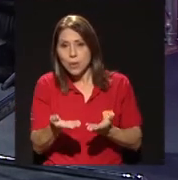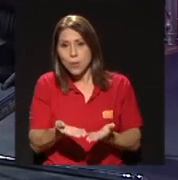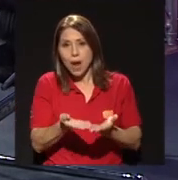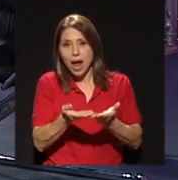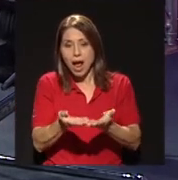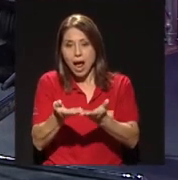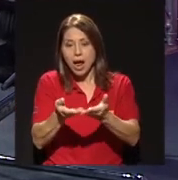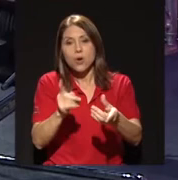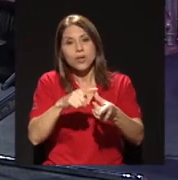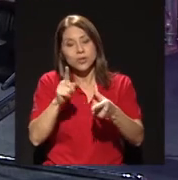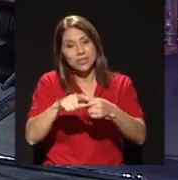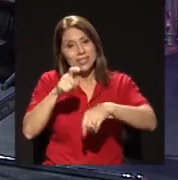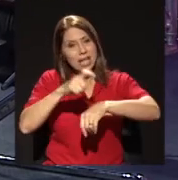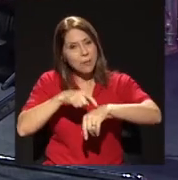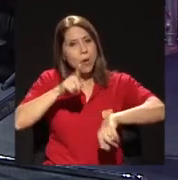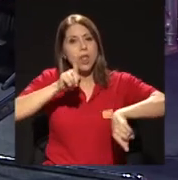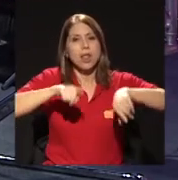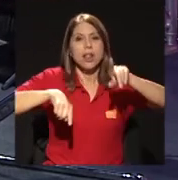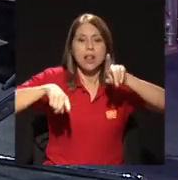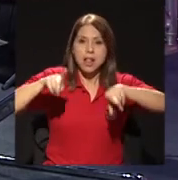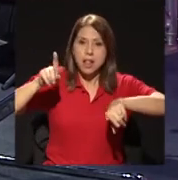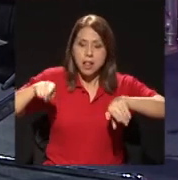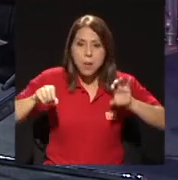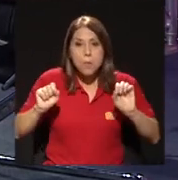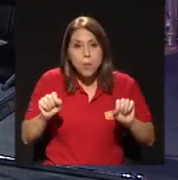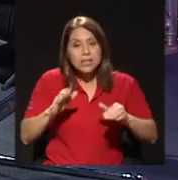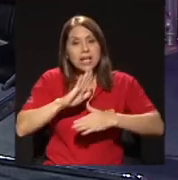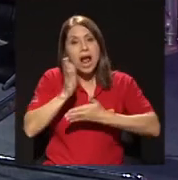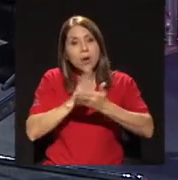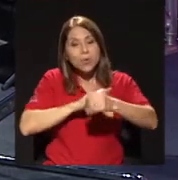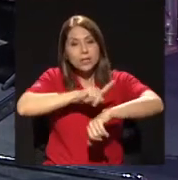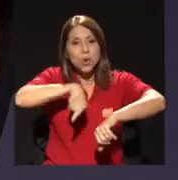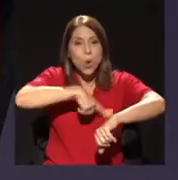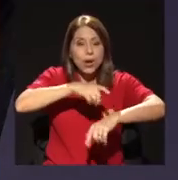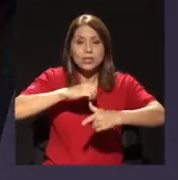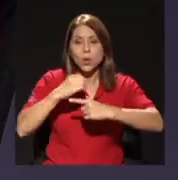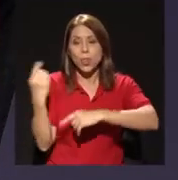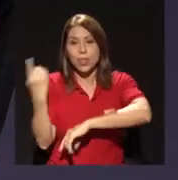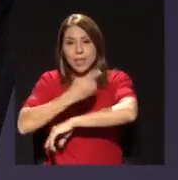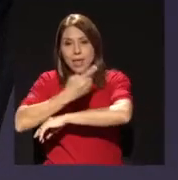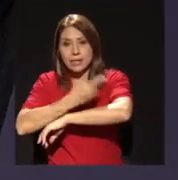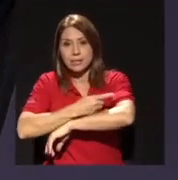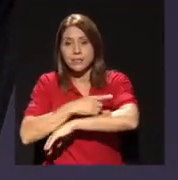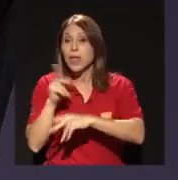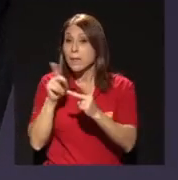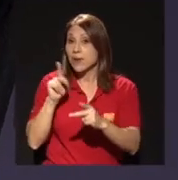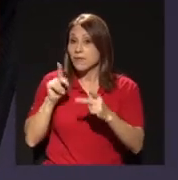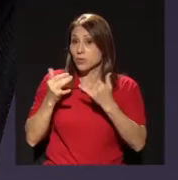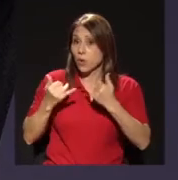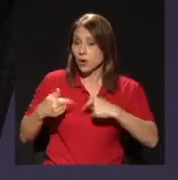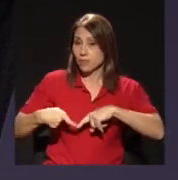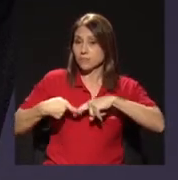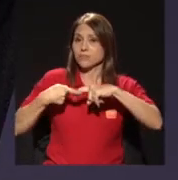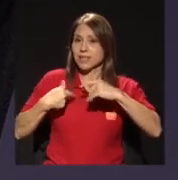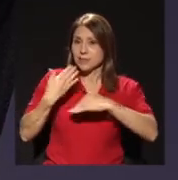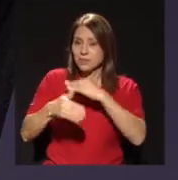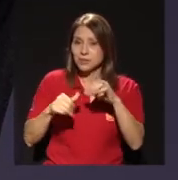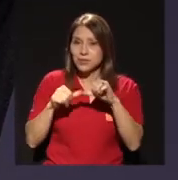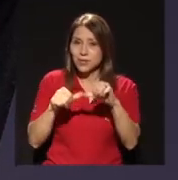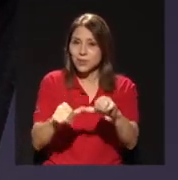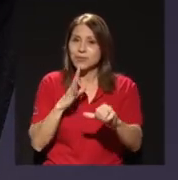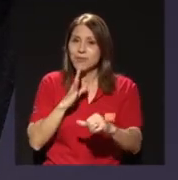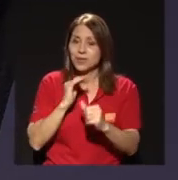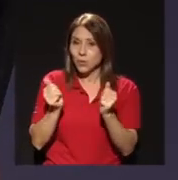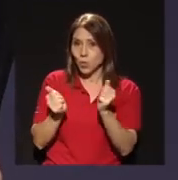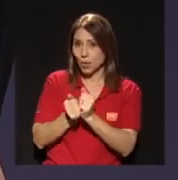tiempos pueden variar de horas o de días. Perfecto, vamos a hacer un corte y regresamos en un momento para continuar